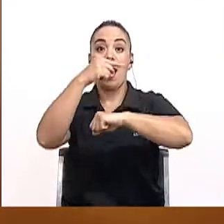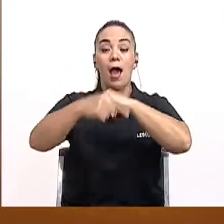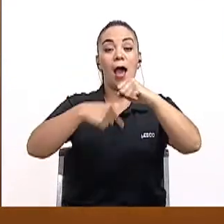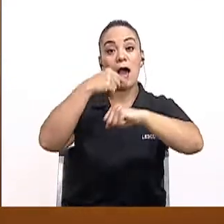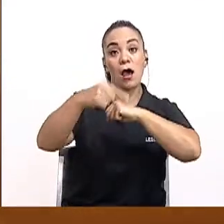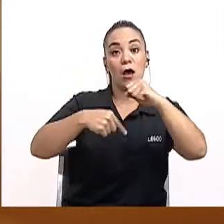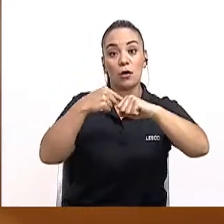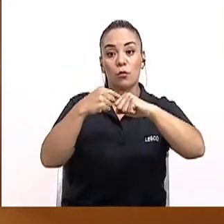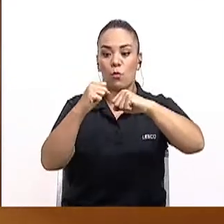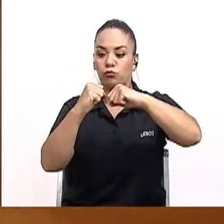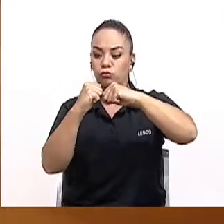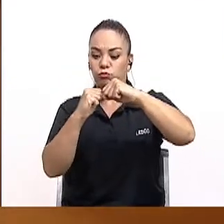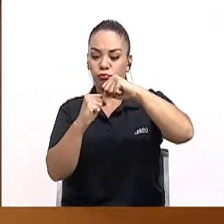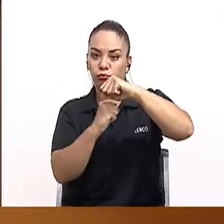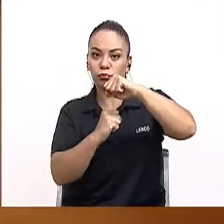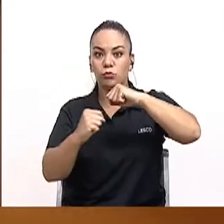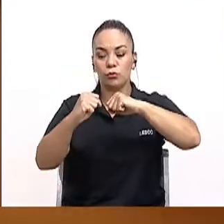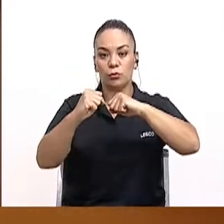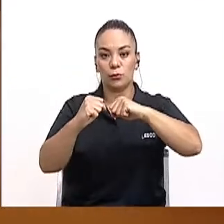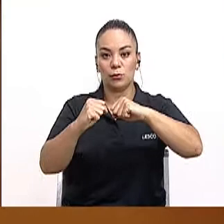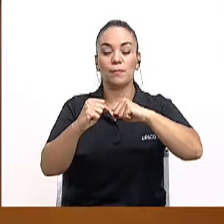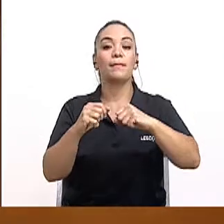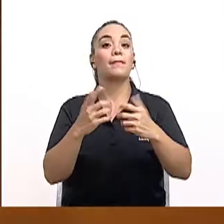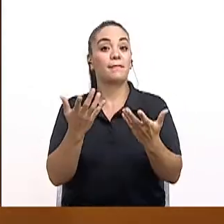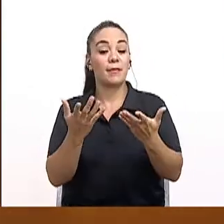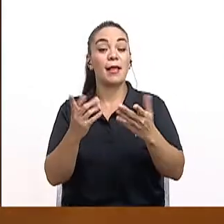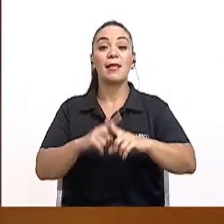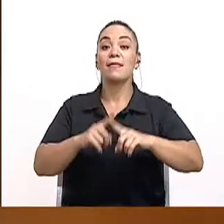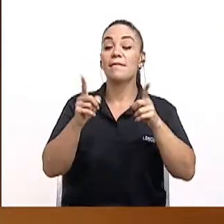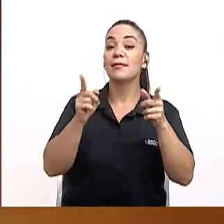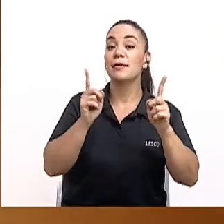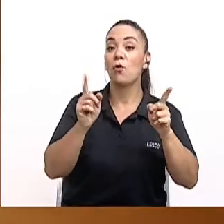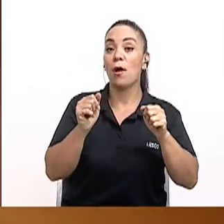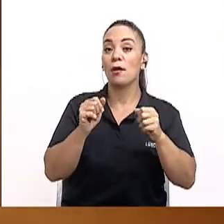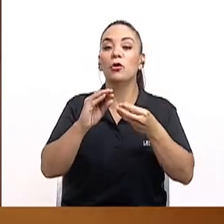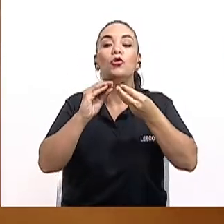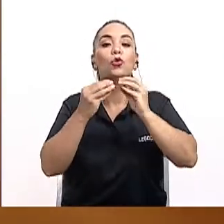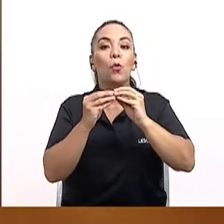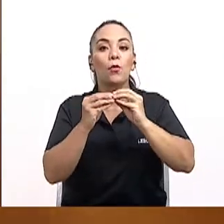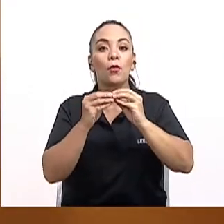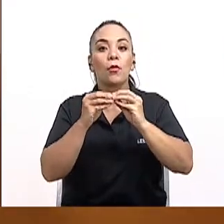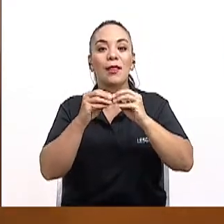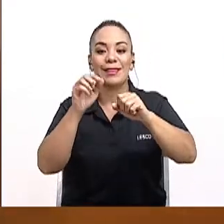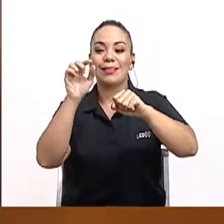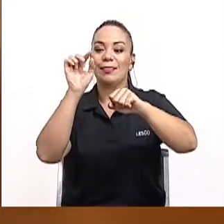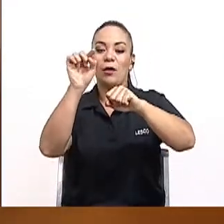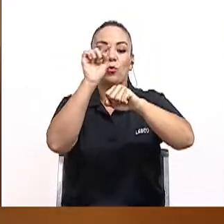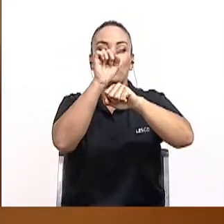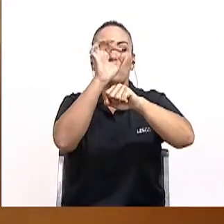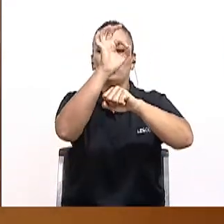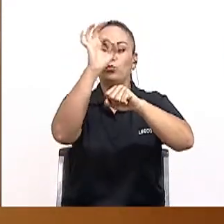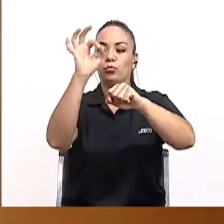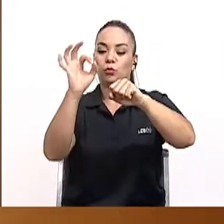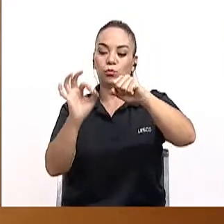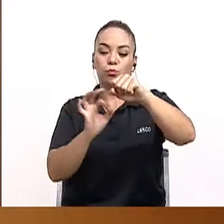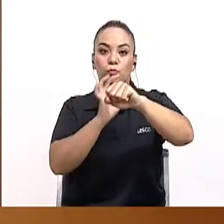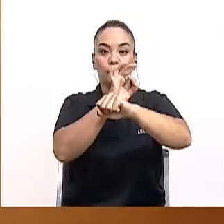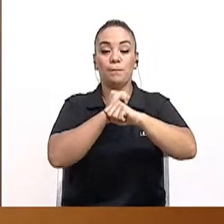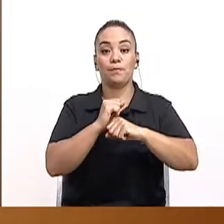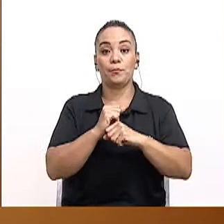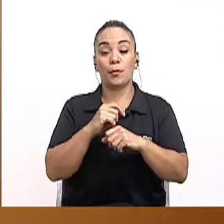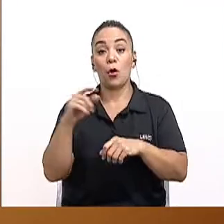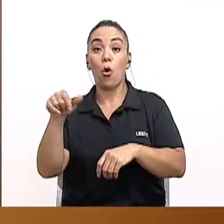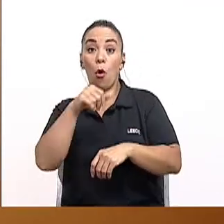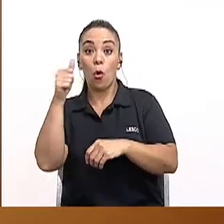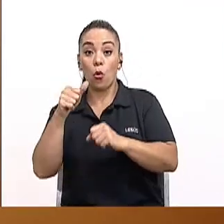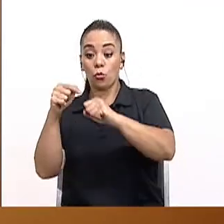número atómico pero diferente número másico. Y la diferencia está en el número de neutrones. Muy bien. Y el núcleo inestable es ese que